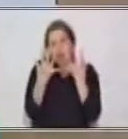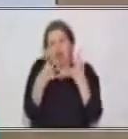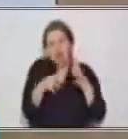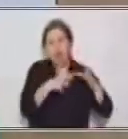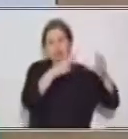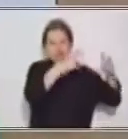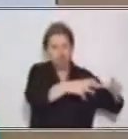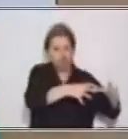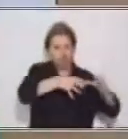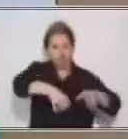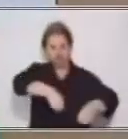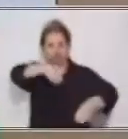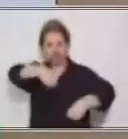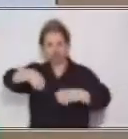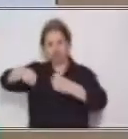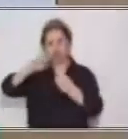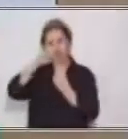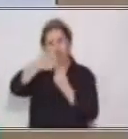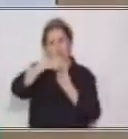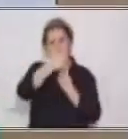compró.